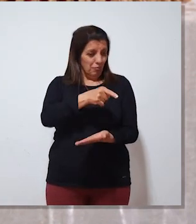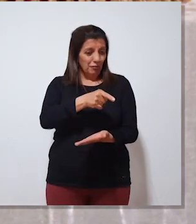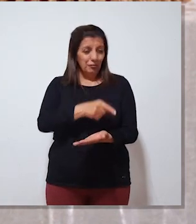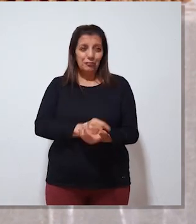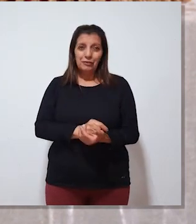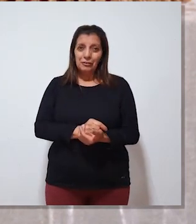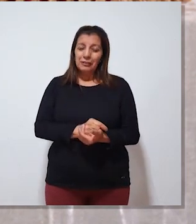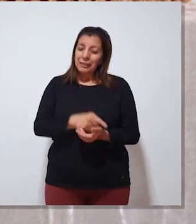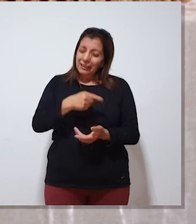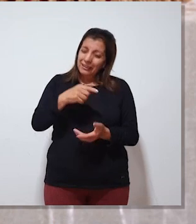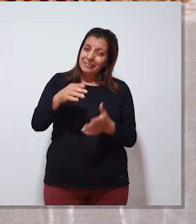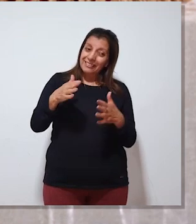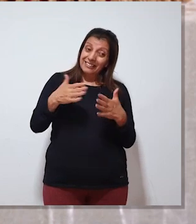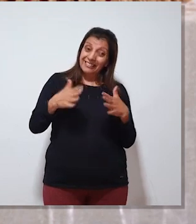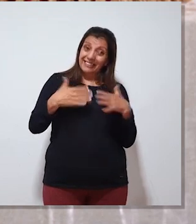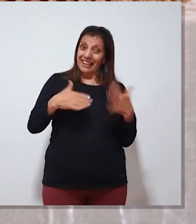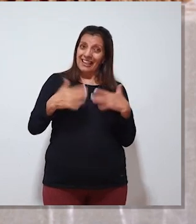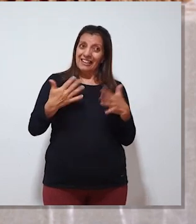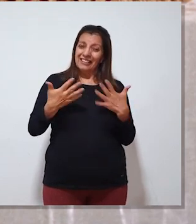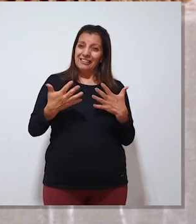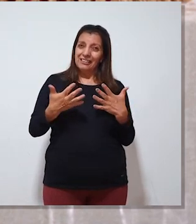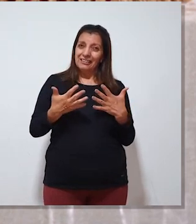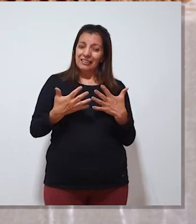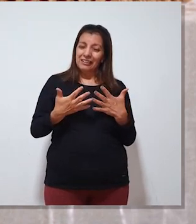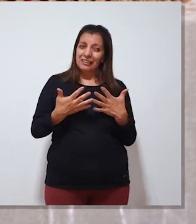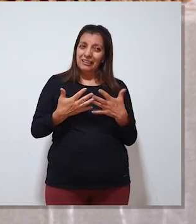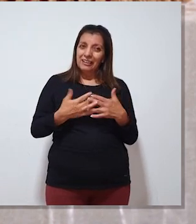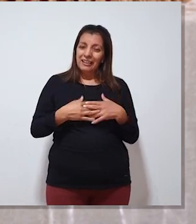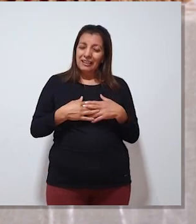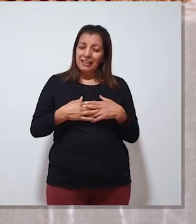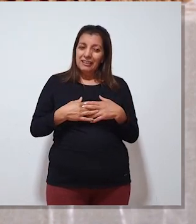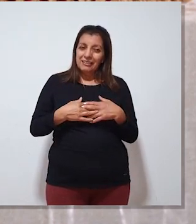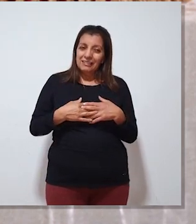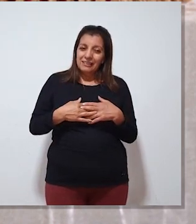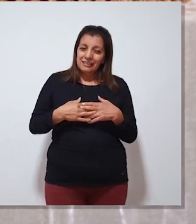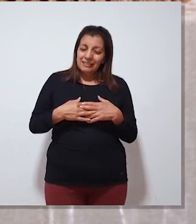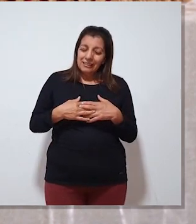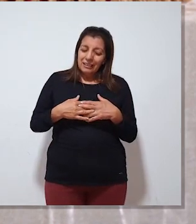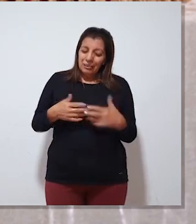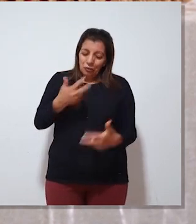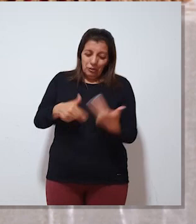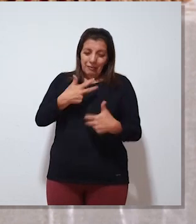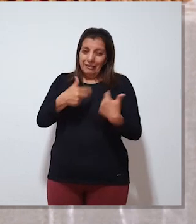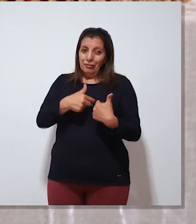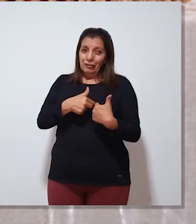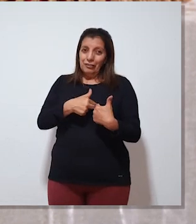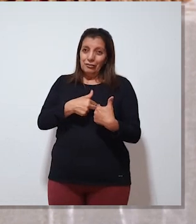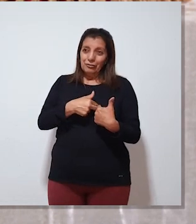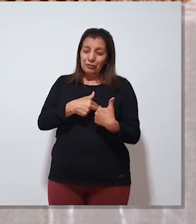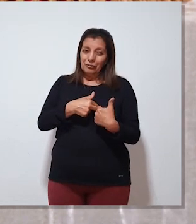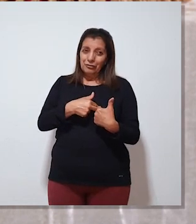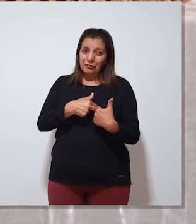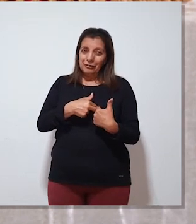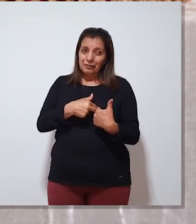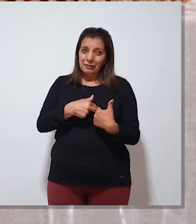la presencia de Dios en María y nos interpela porque anticipa un compromiso mayor.